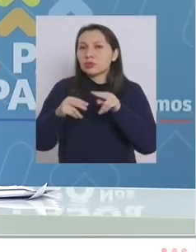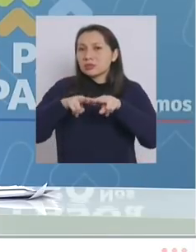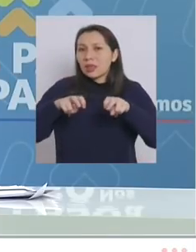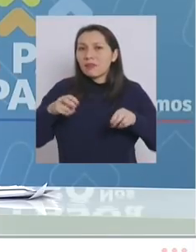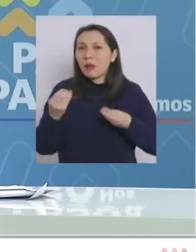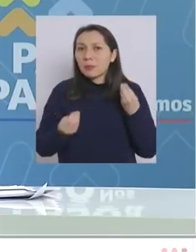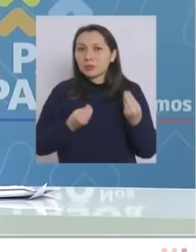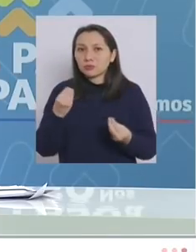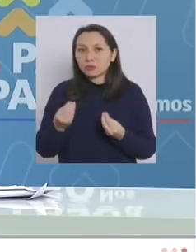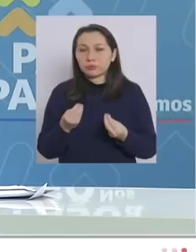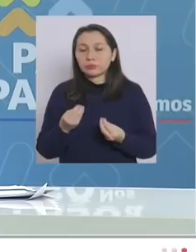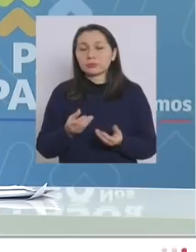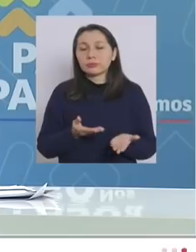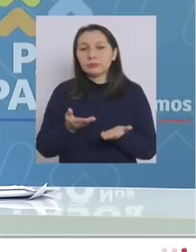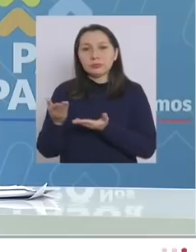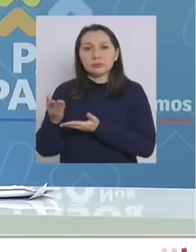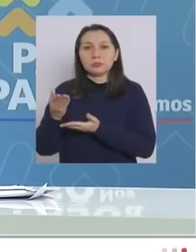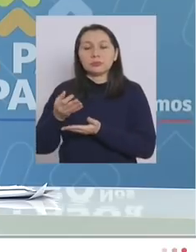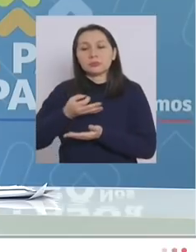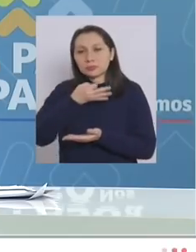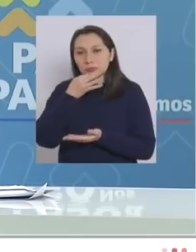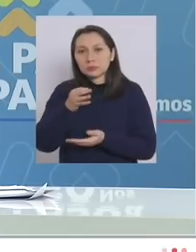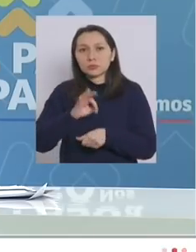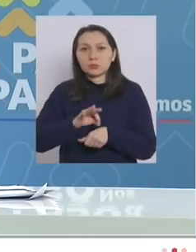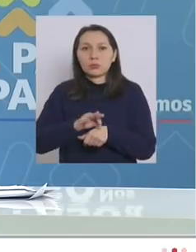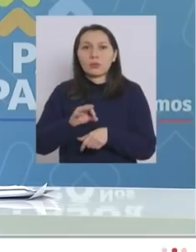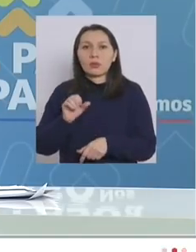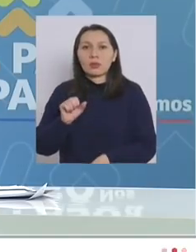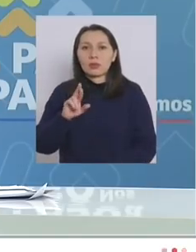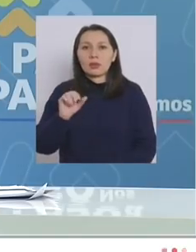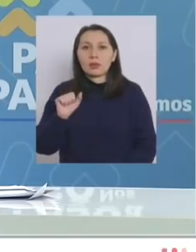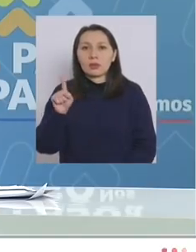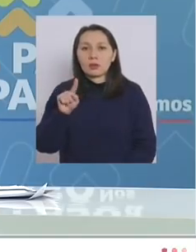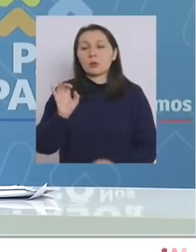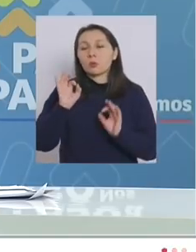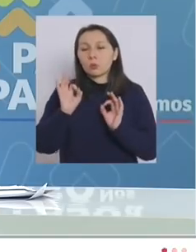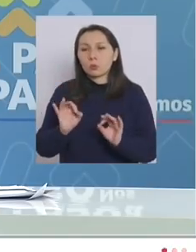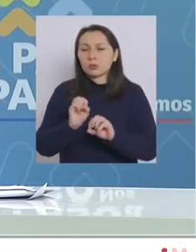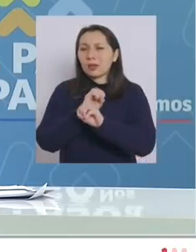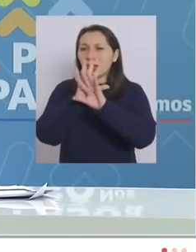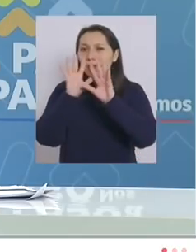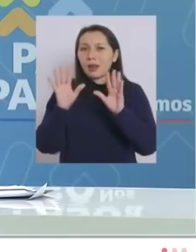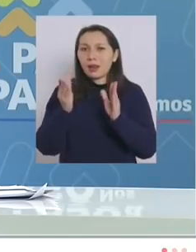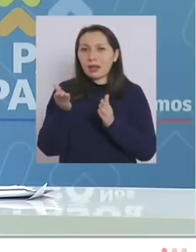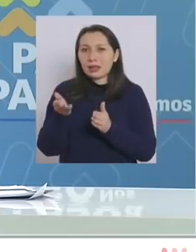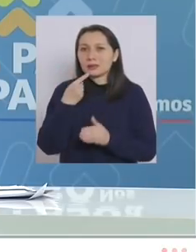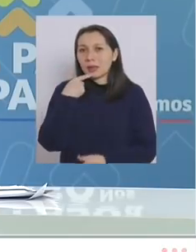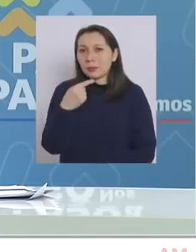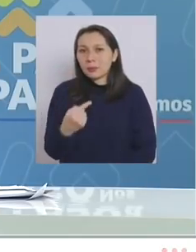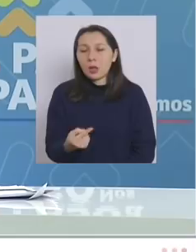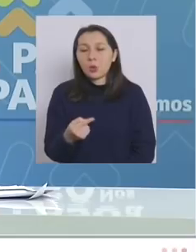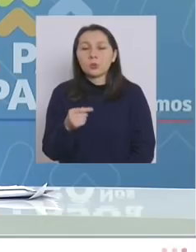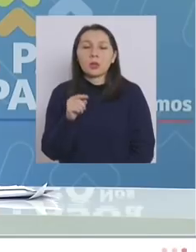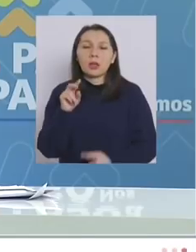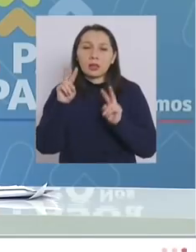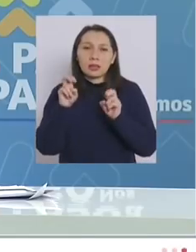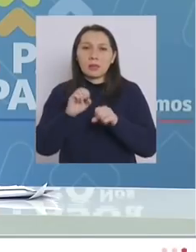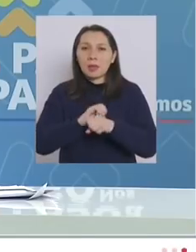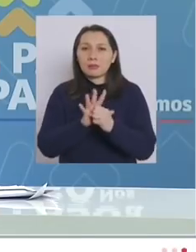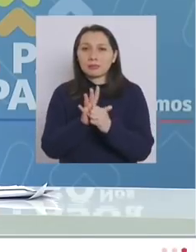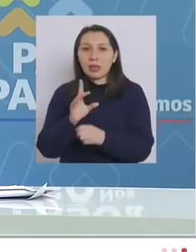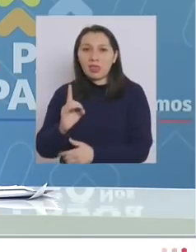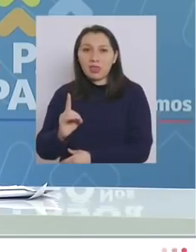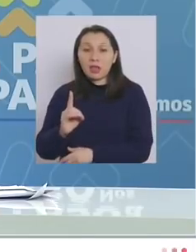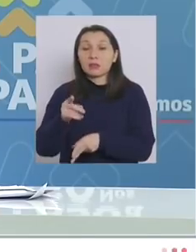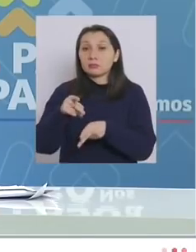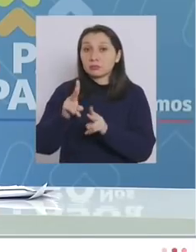investigación. Le doy la palabra al doctor Rafael Arauz para justamente aclarar esta pregunta con respecto a la variante Delta